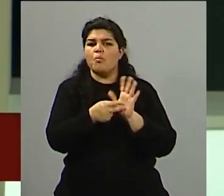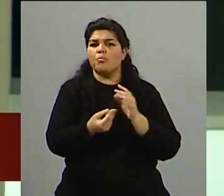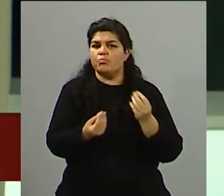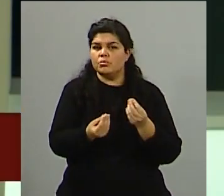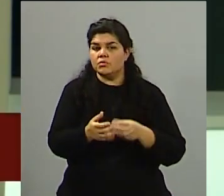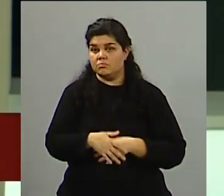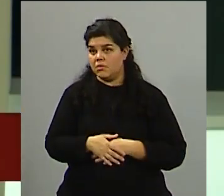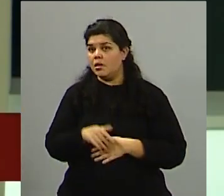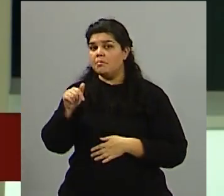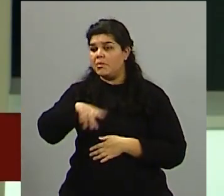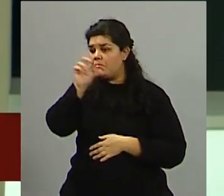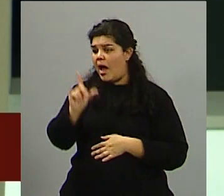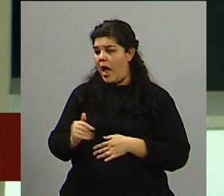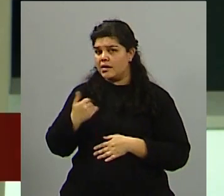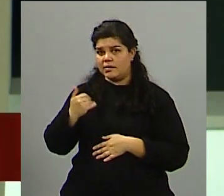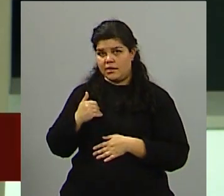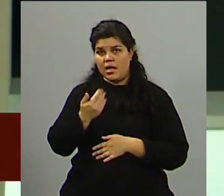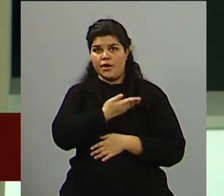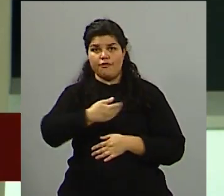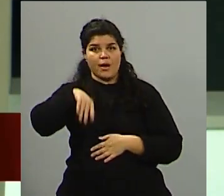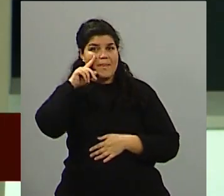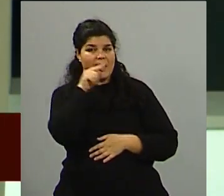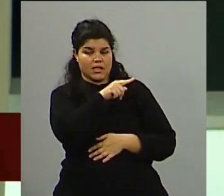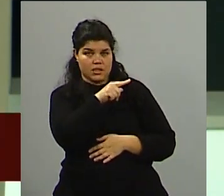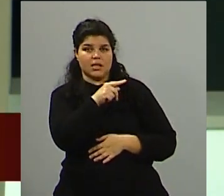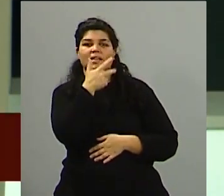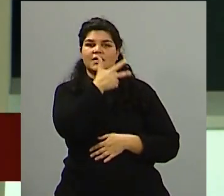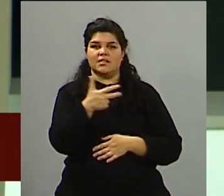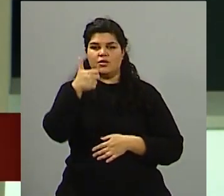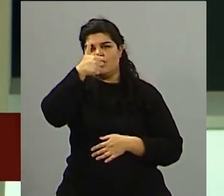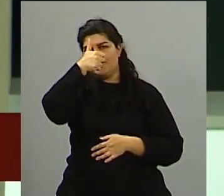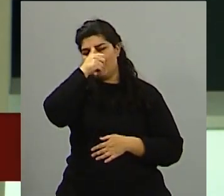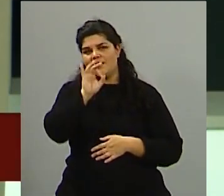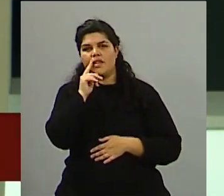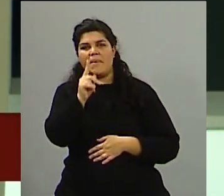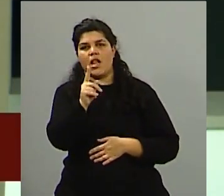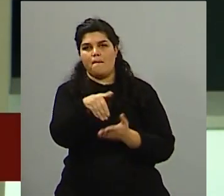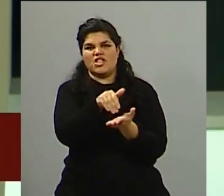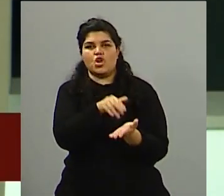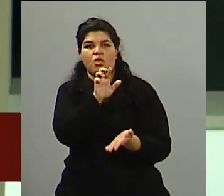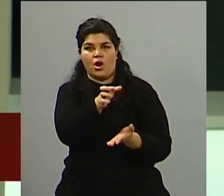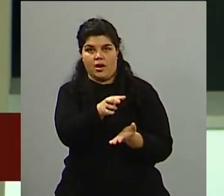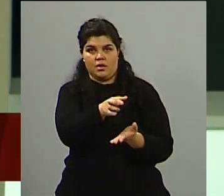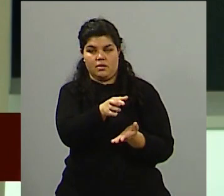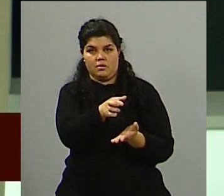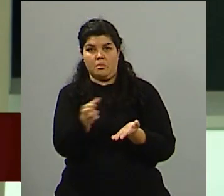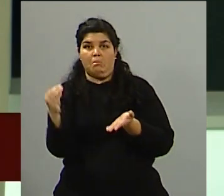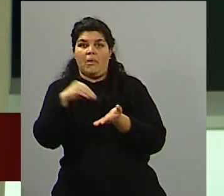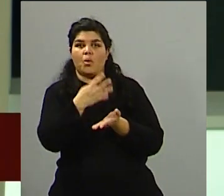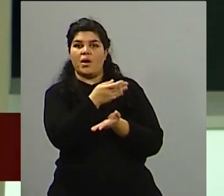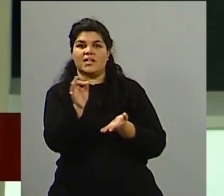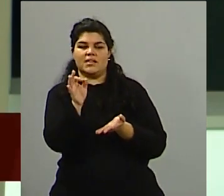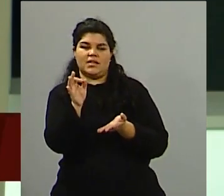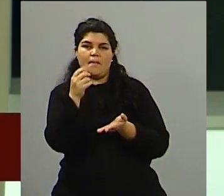que tiene Argentina. De hecho, cuando vos ves el total de la deuda argentina, que son 360.000 millones de dólares, ves que los 40.000 millones que le demos al fondo representan apenas